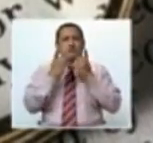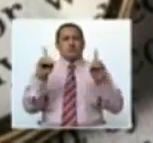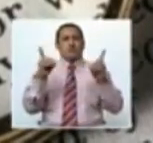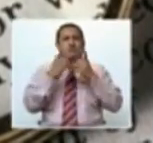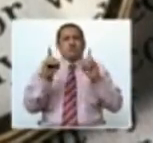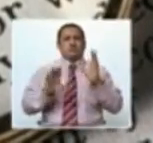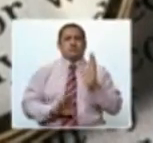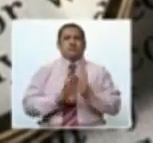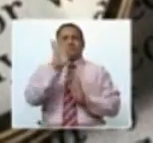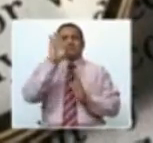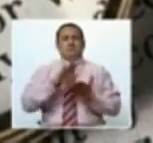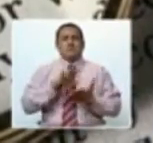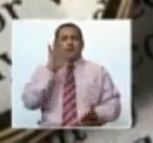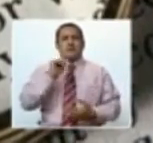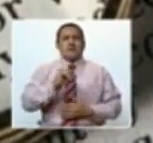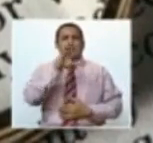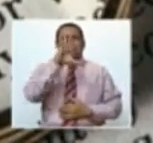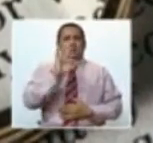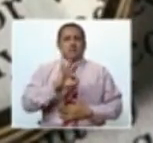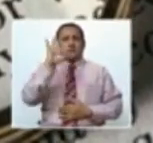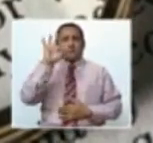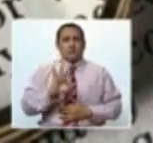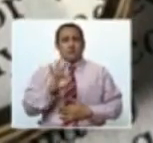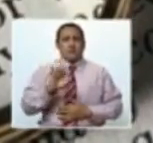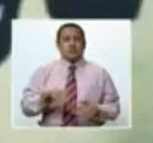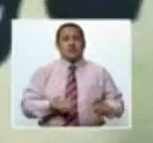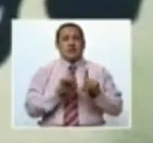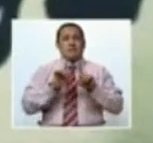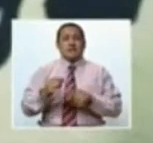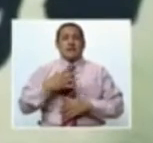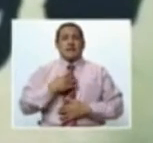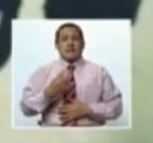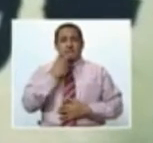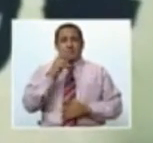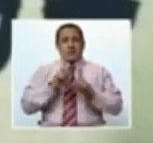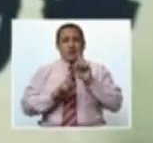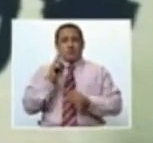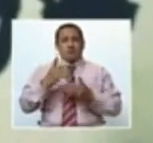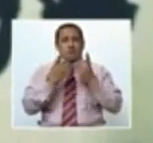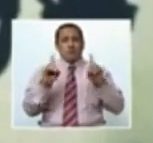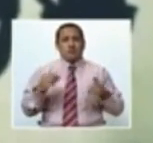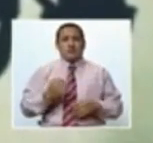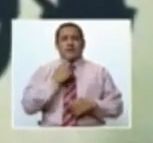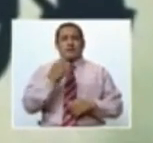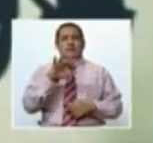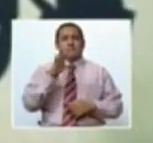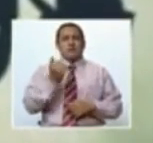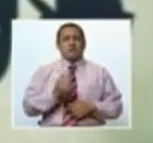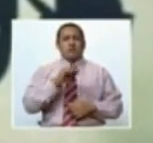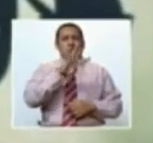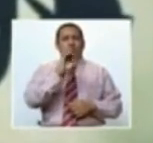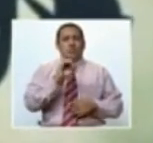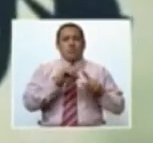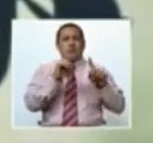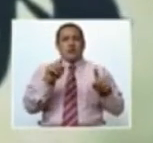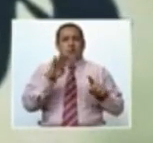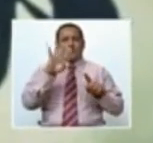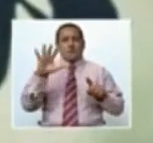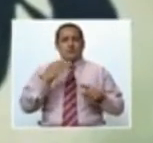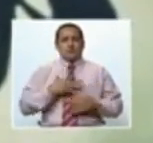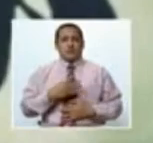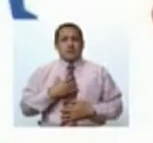divorcios aumentaron en más del 50%. La edad promedio de quienes se divorcian está entre los 40